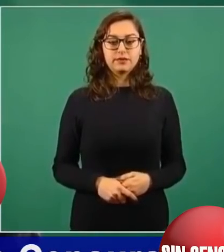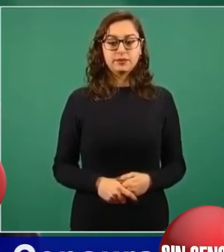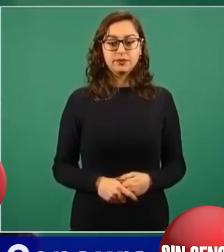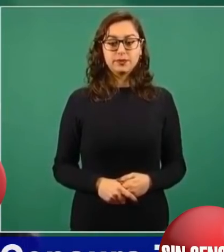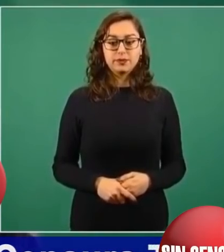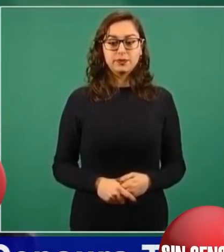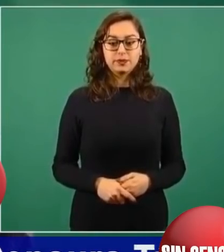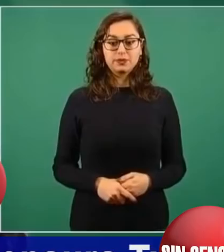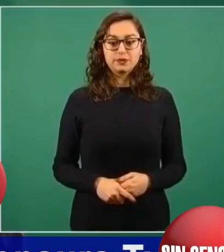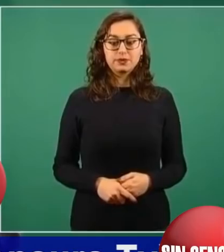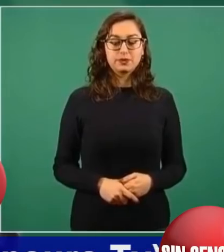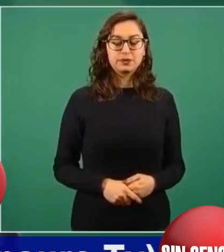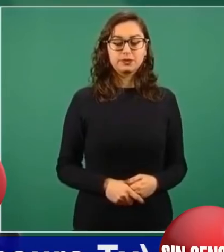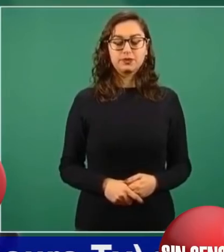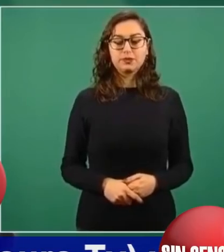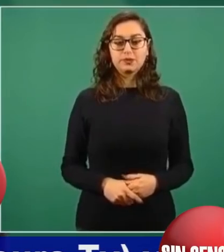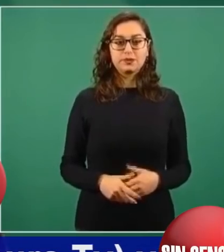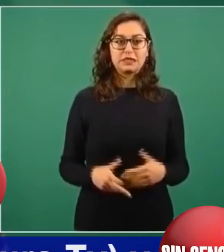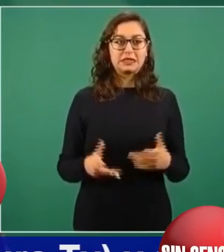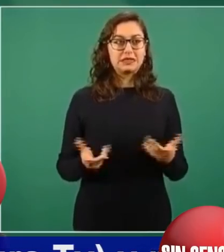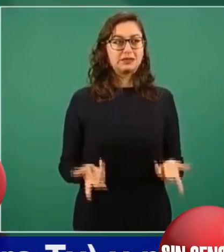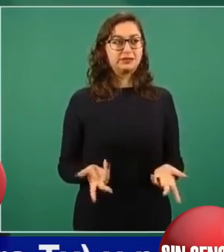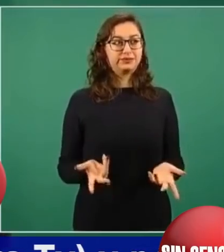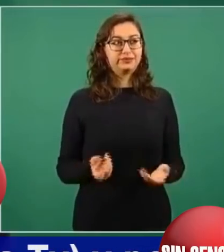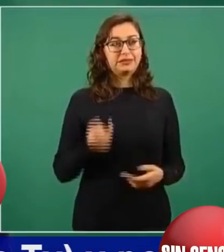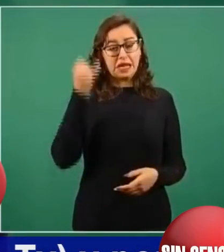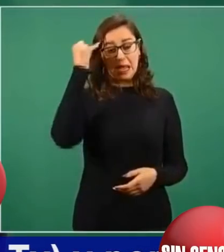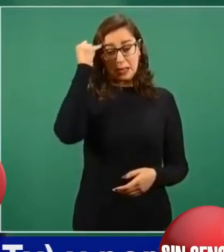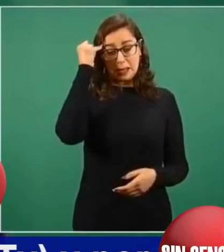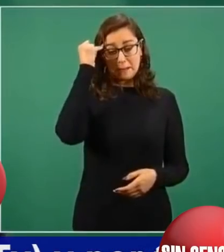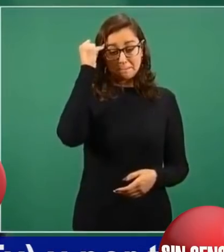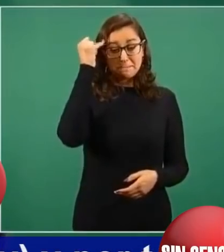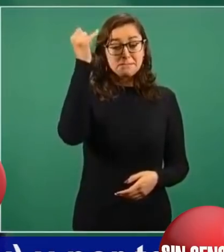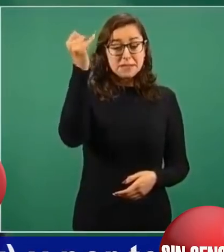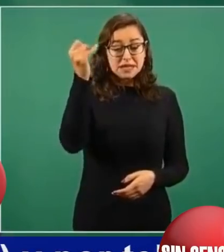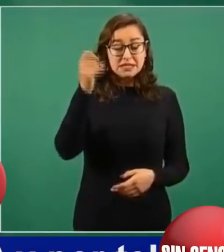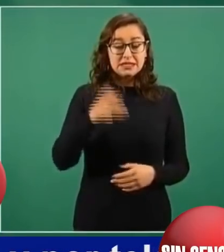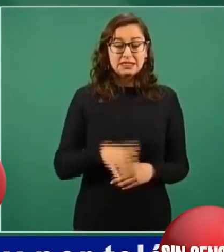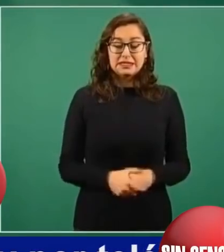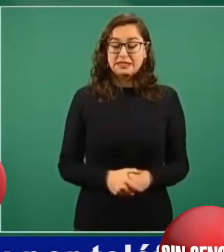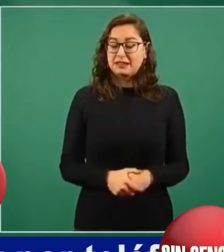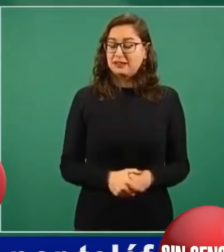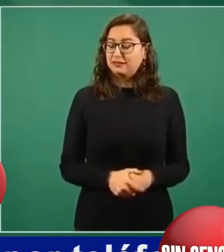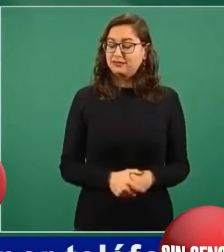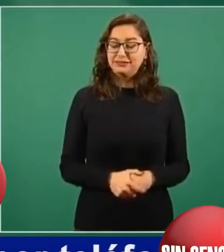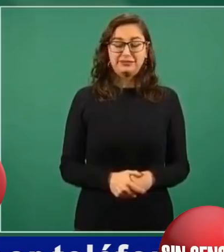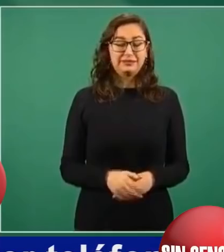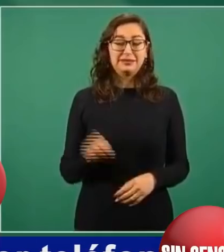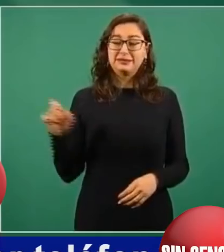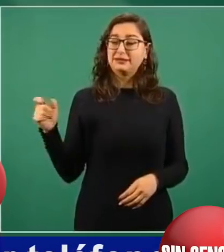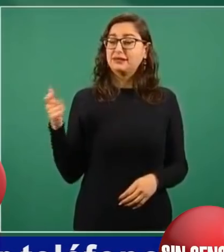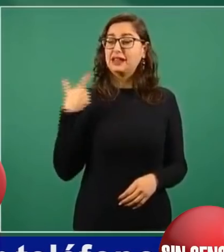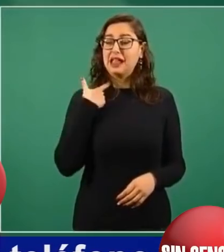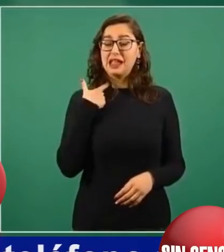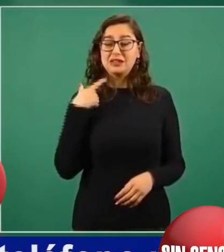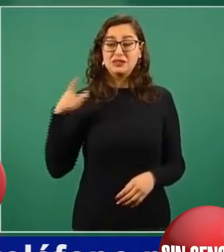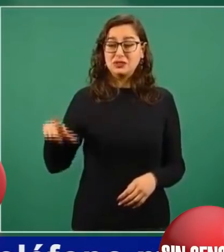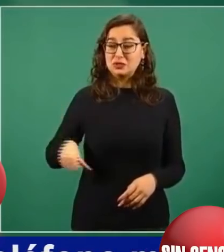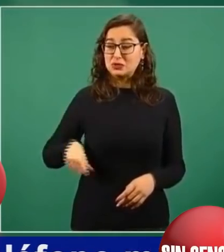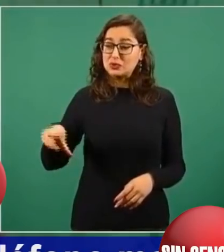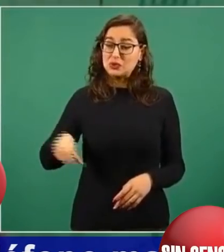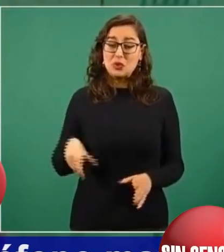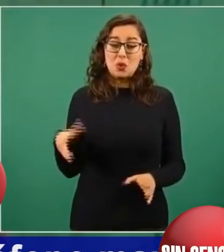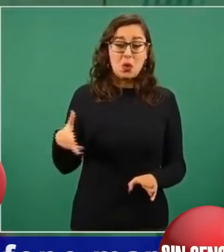estaba el nivel de descomposición, de corrupción,